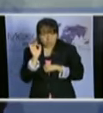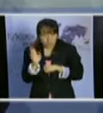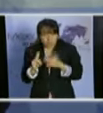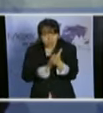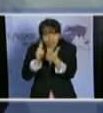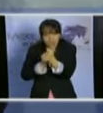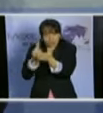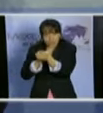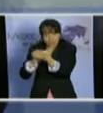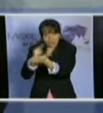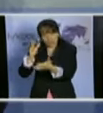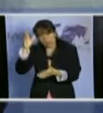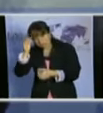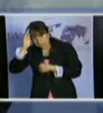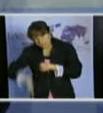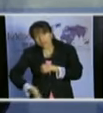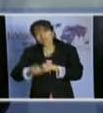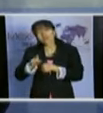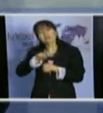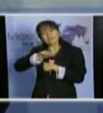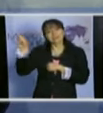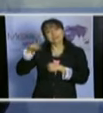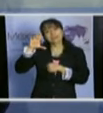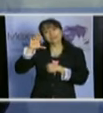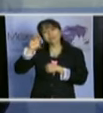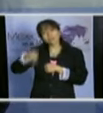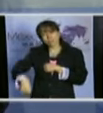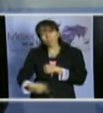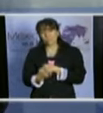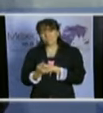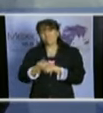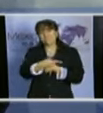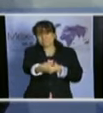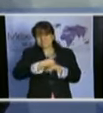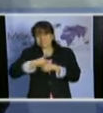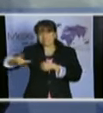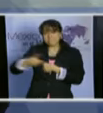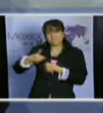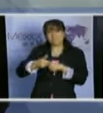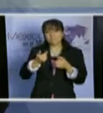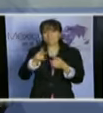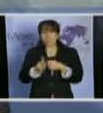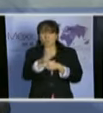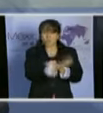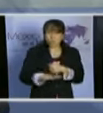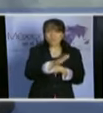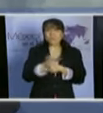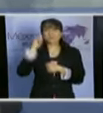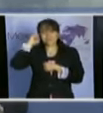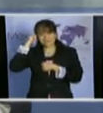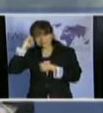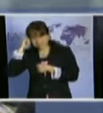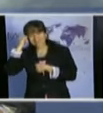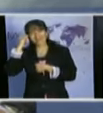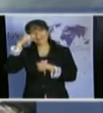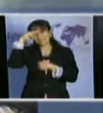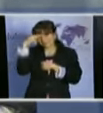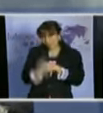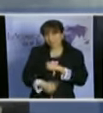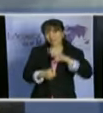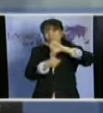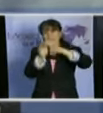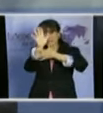los párrafos demandados por los pueblos indígenas, mexicanos y latinoamericanos especialmente, sobre la